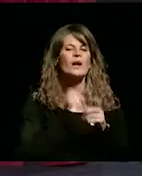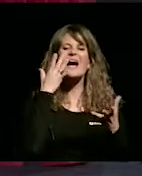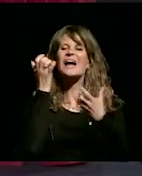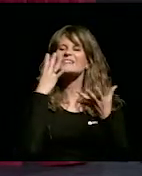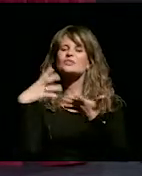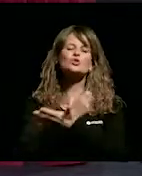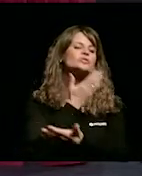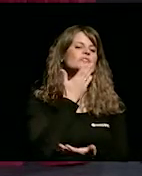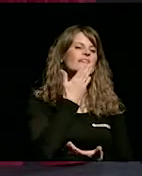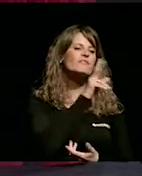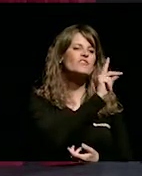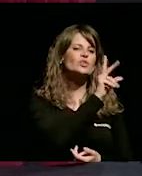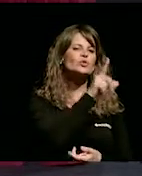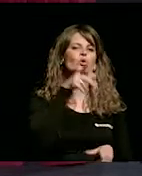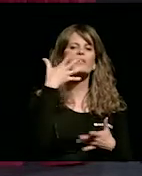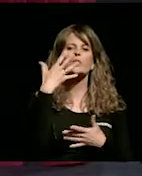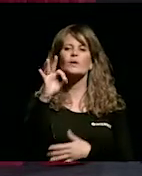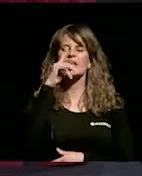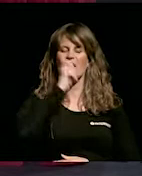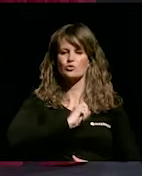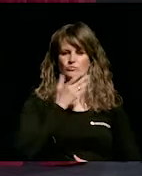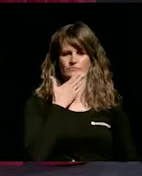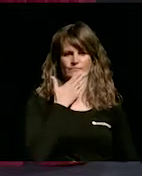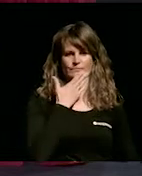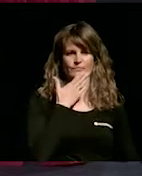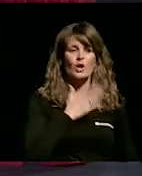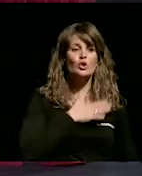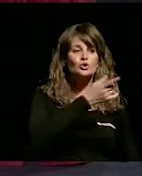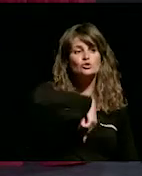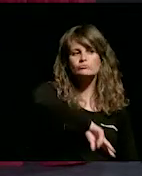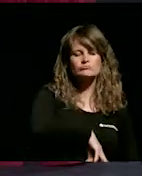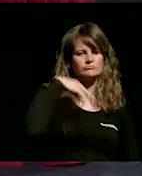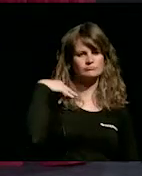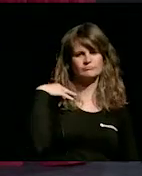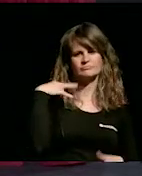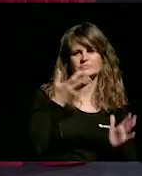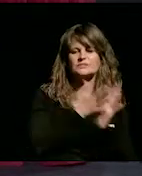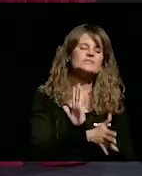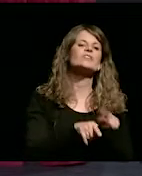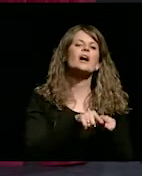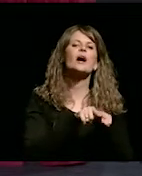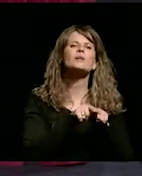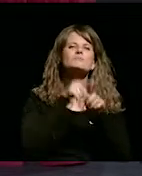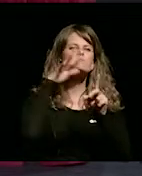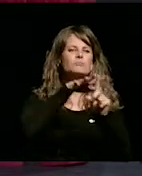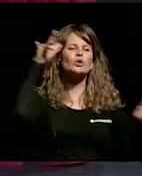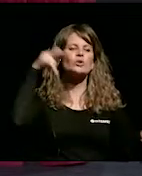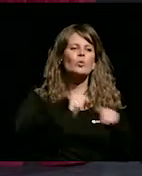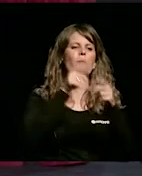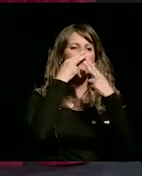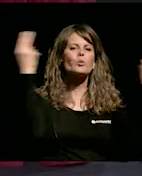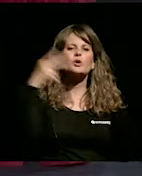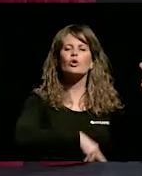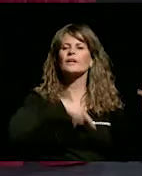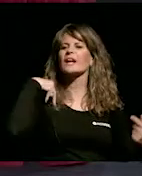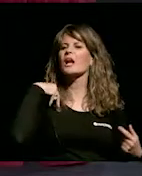de edades comprendidas entre 21 y 50 años. Pero nosotros somos generalistas, nos proyectamos a un público general,